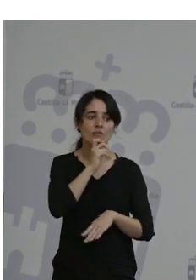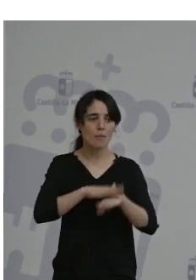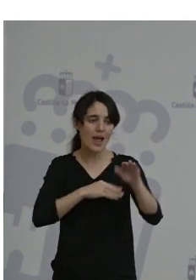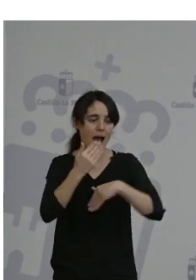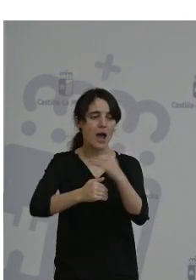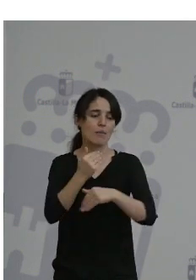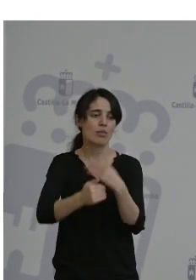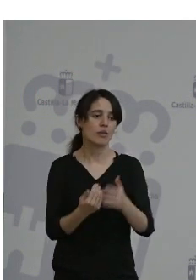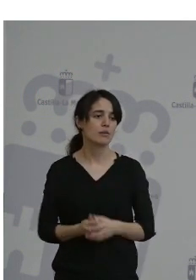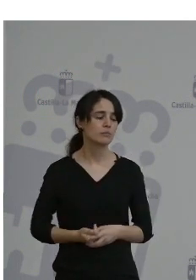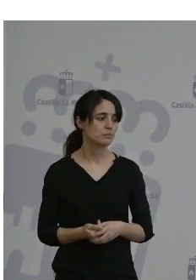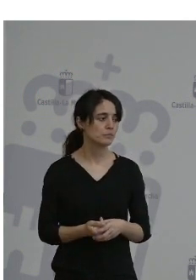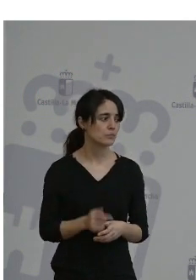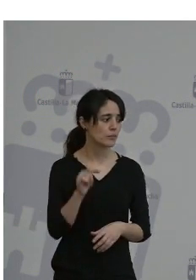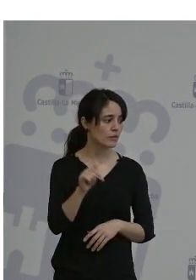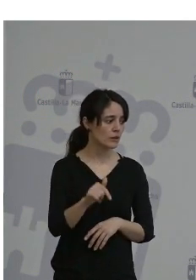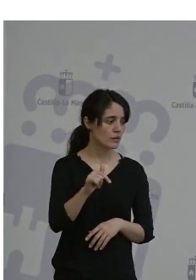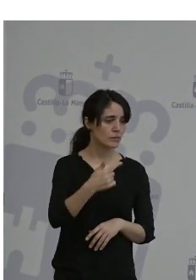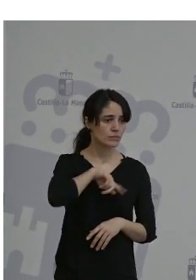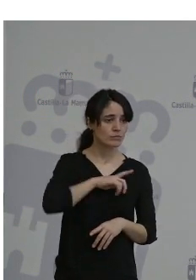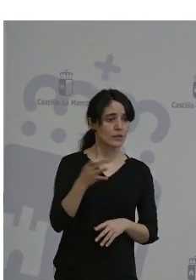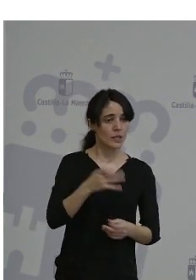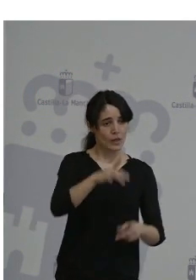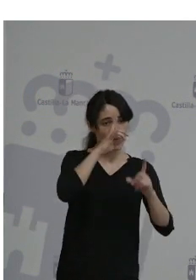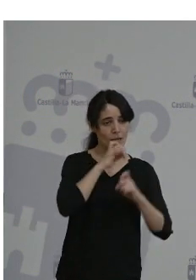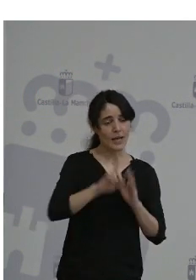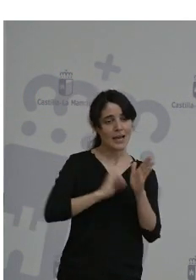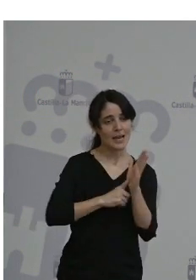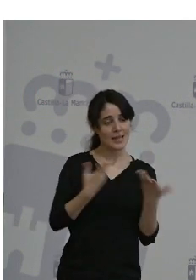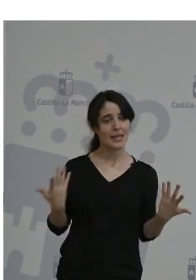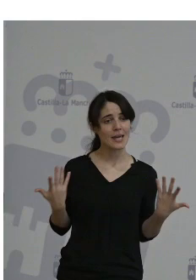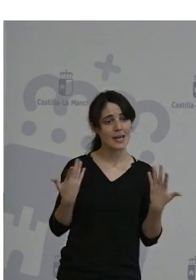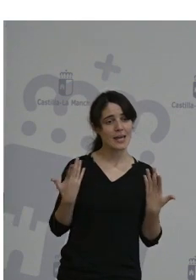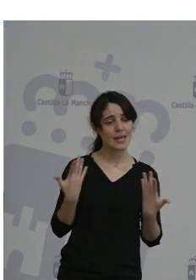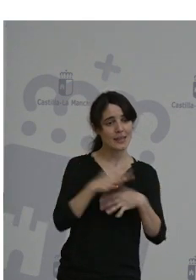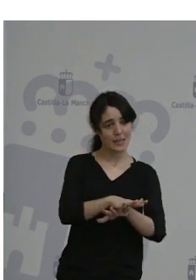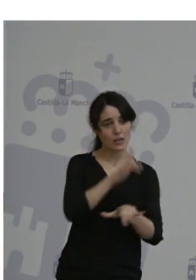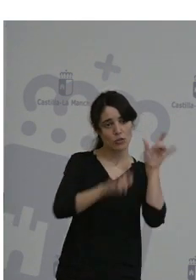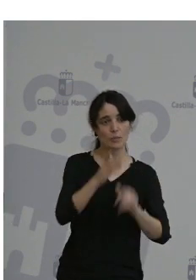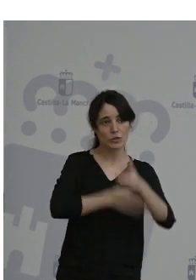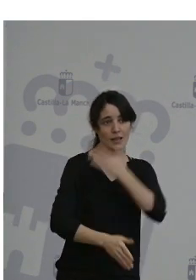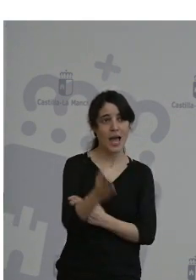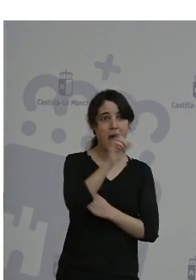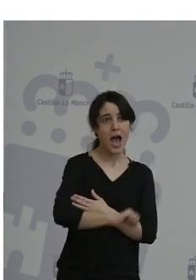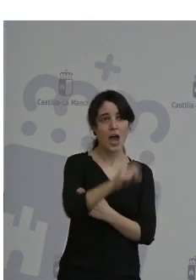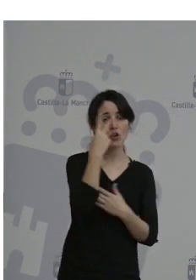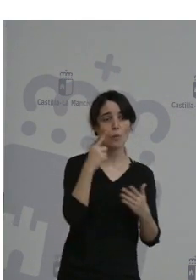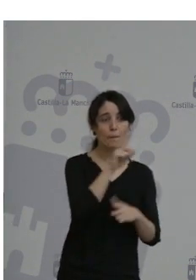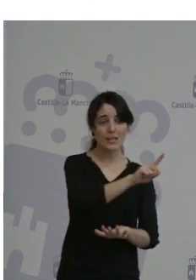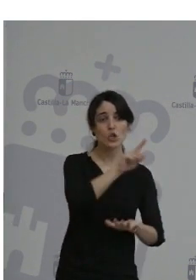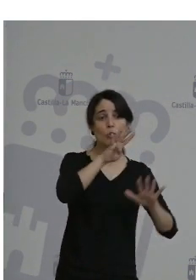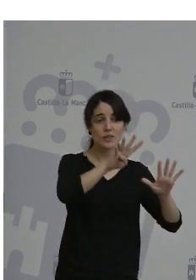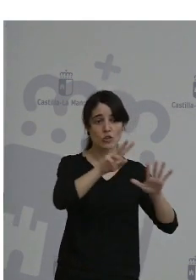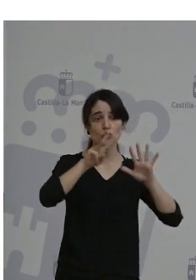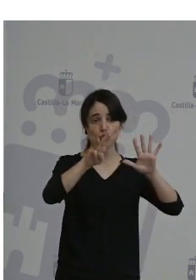En este sentido, conviene recordar cómo la Ley de Integración de las Personas con Discapacidad del año 1982, como primera